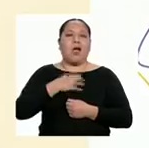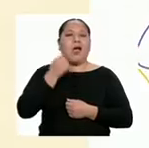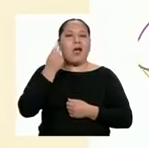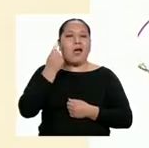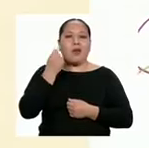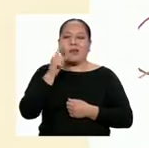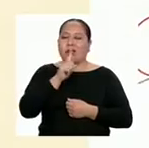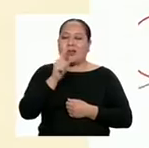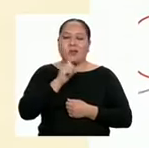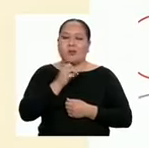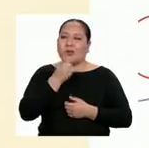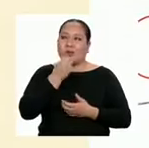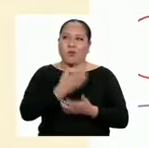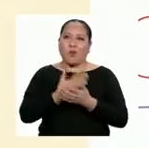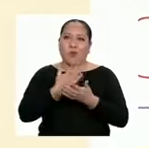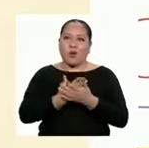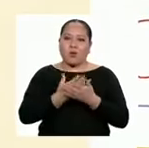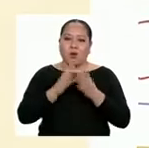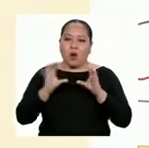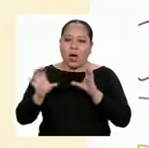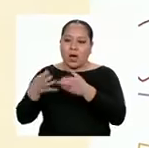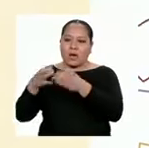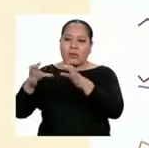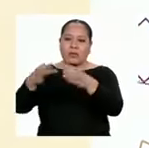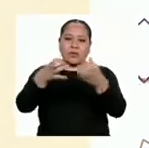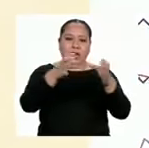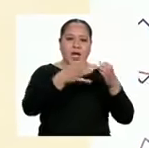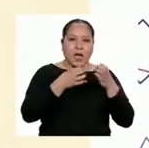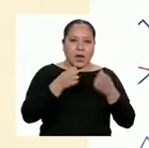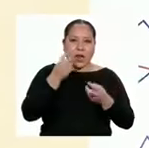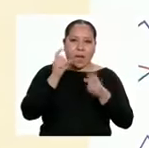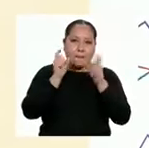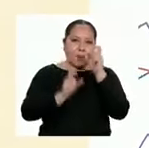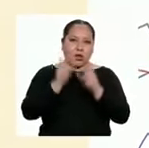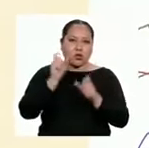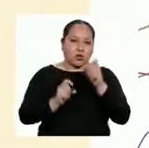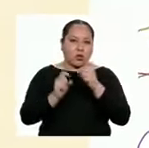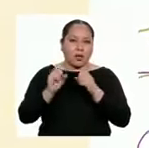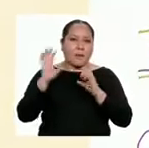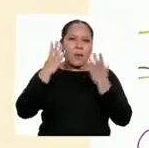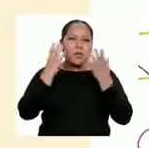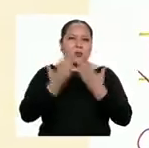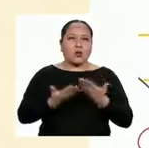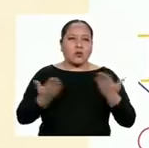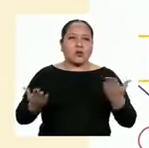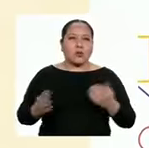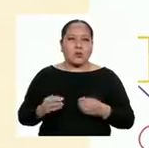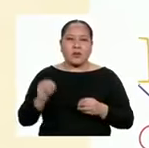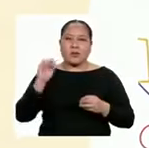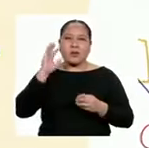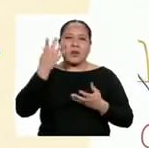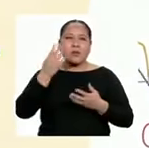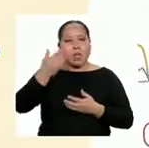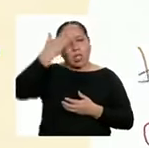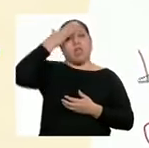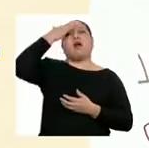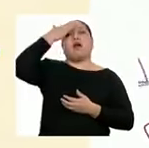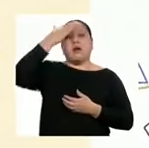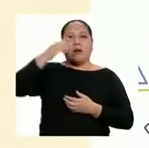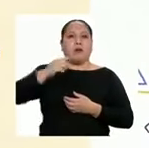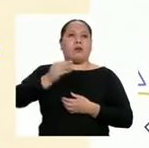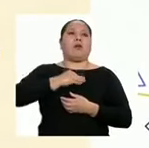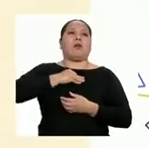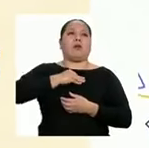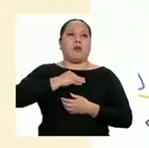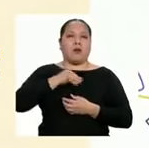no clasificar a las personas como objetos, porque al final lo que estamos haciendo es colocarles una marca con la